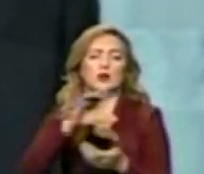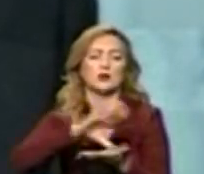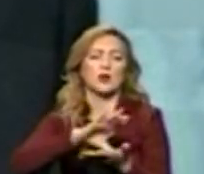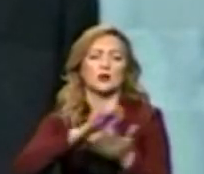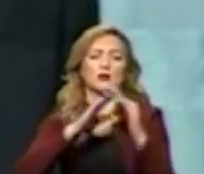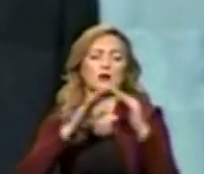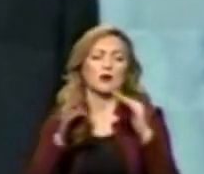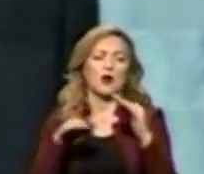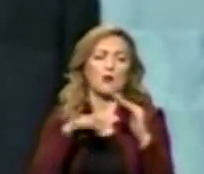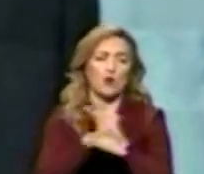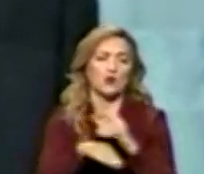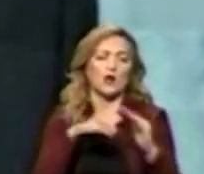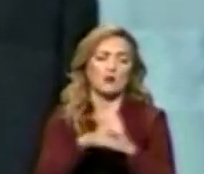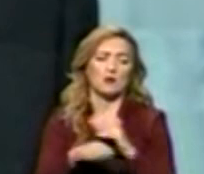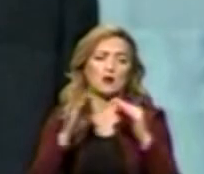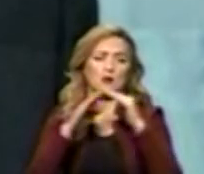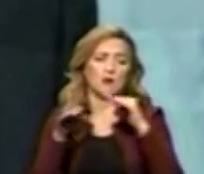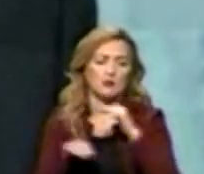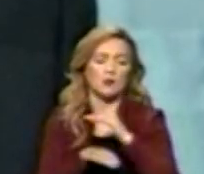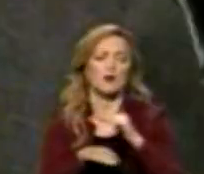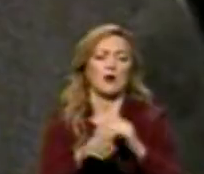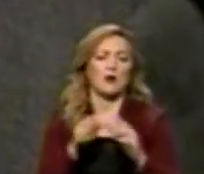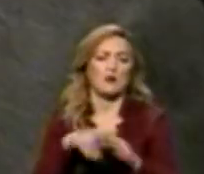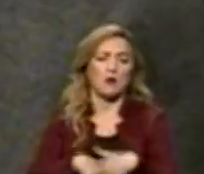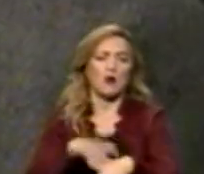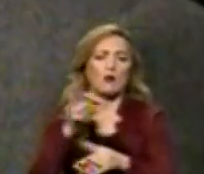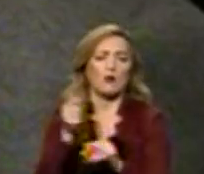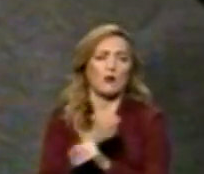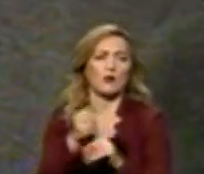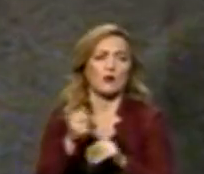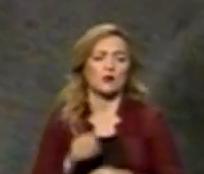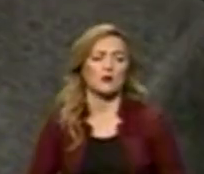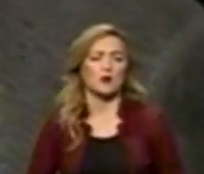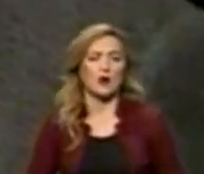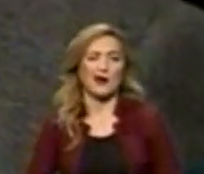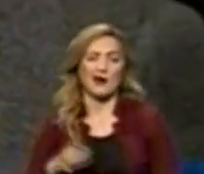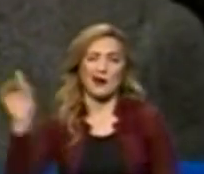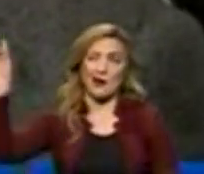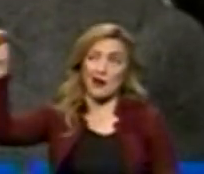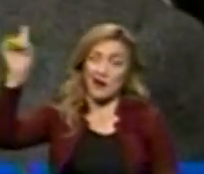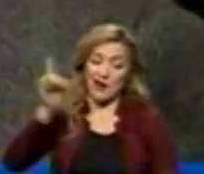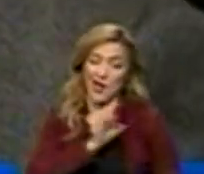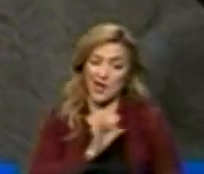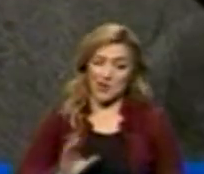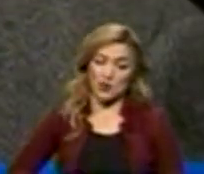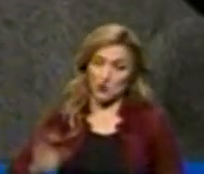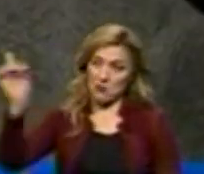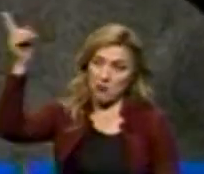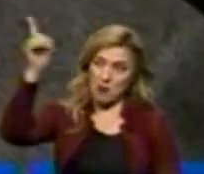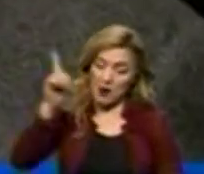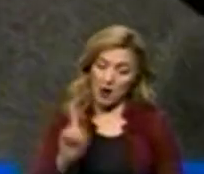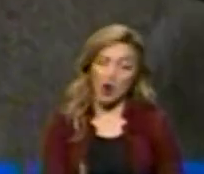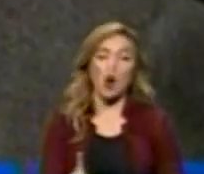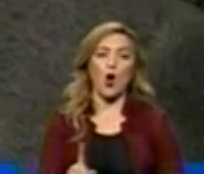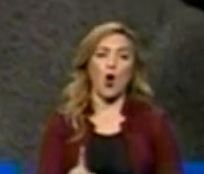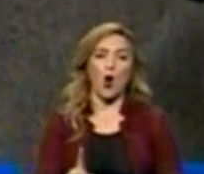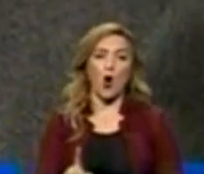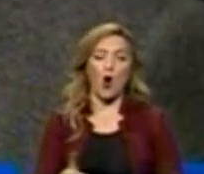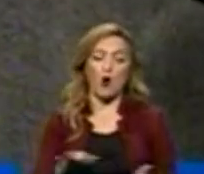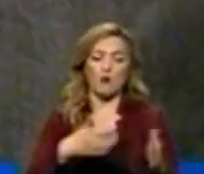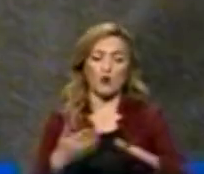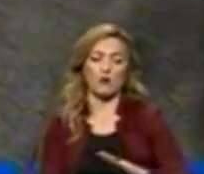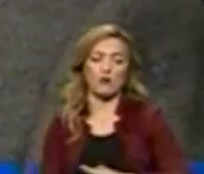acopio de abastecimiento para las manifestaciones violentas si cristo bajará de donde está o resurgiera de su sepulcro